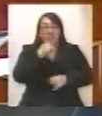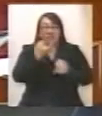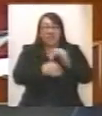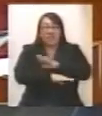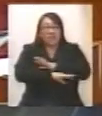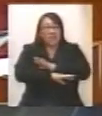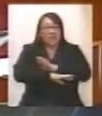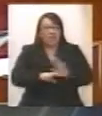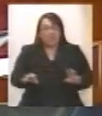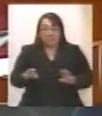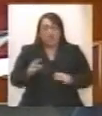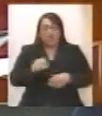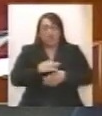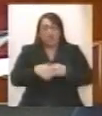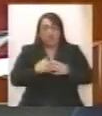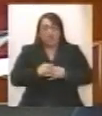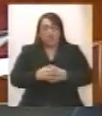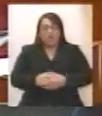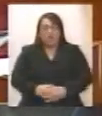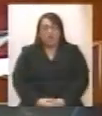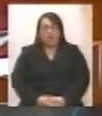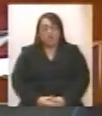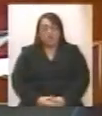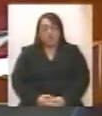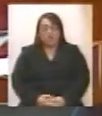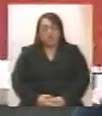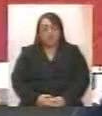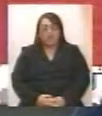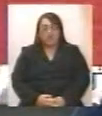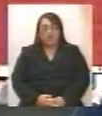quedado delimitada de manera definitiva.